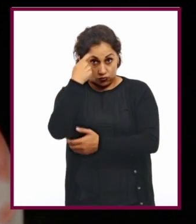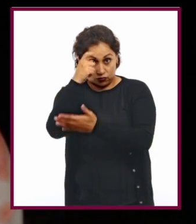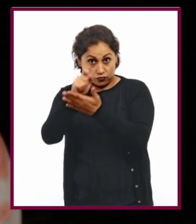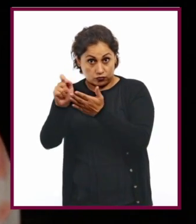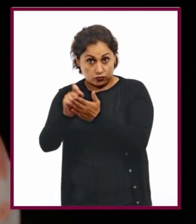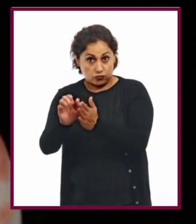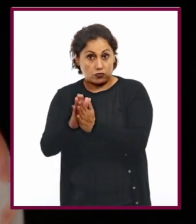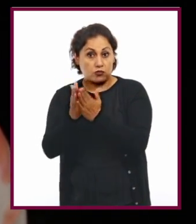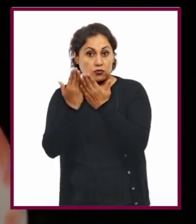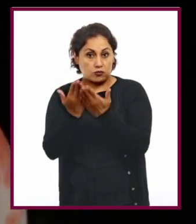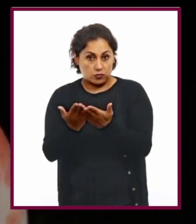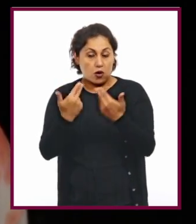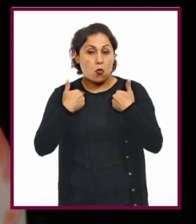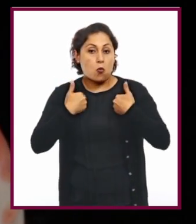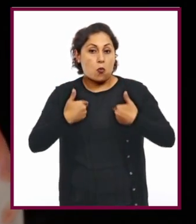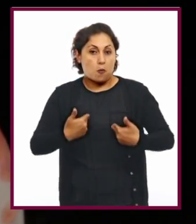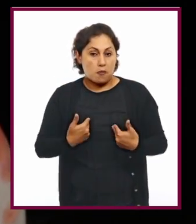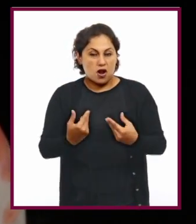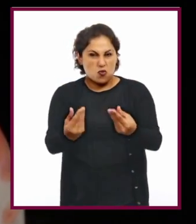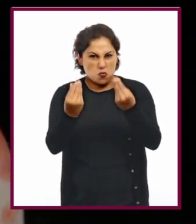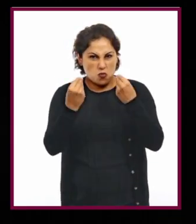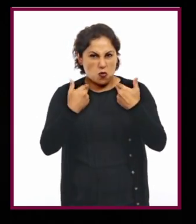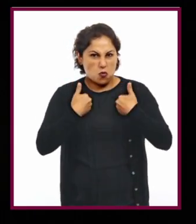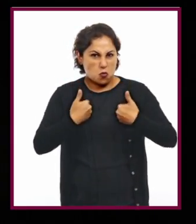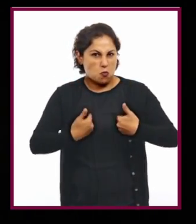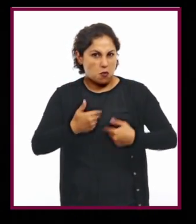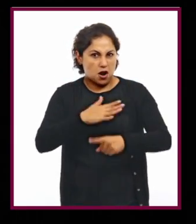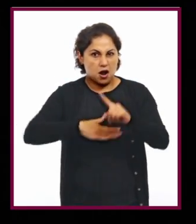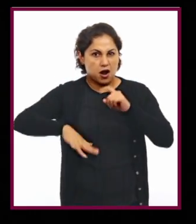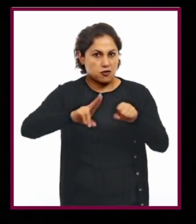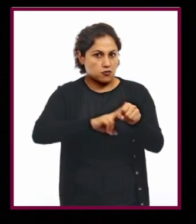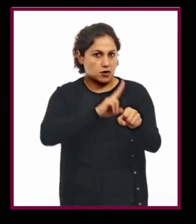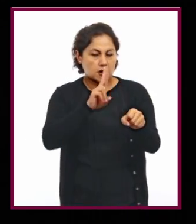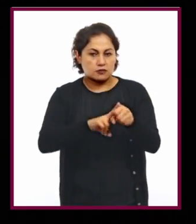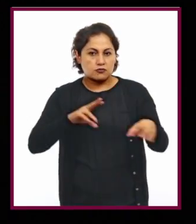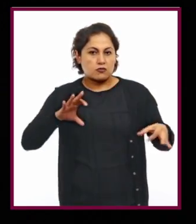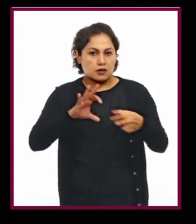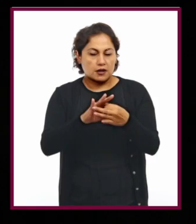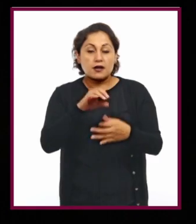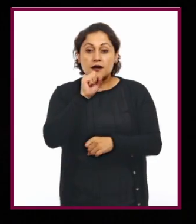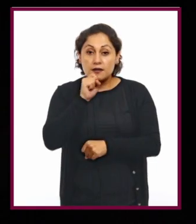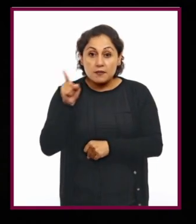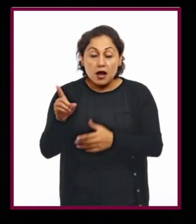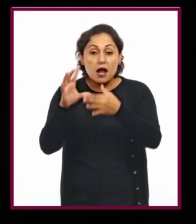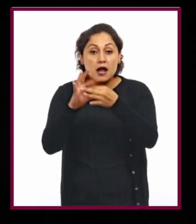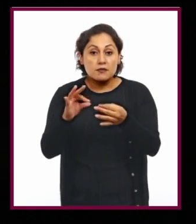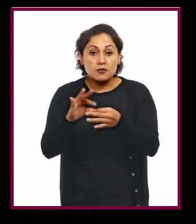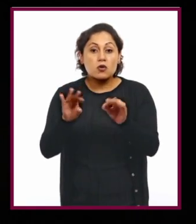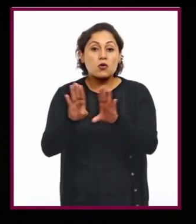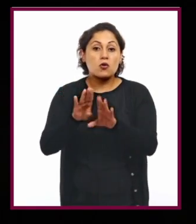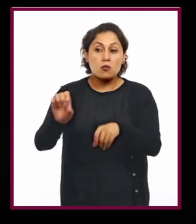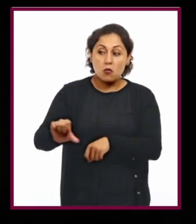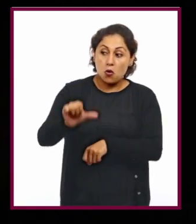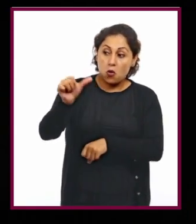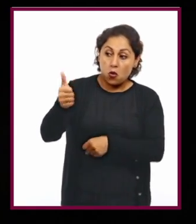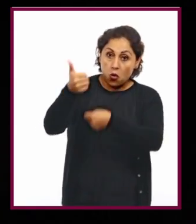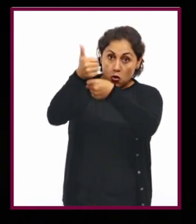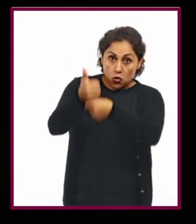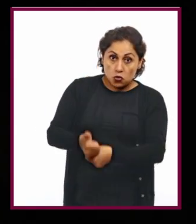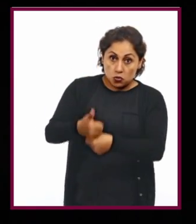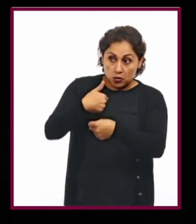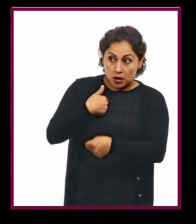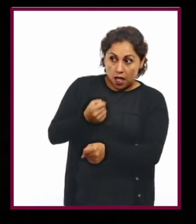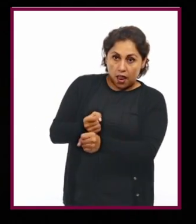Humano, demasiado humano. También explicó que hacer sufrir a otro ejerciendo